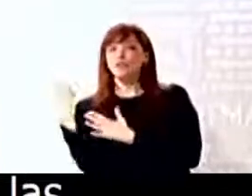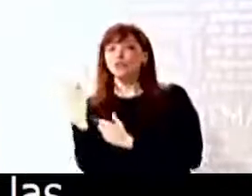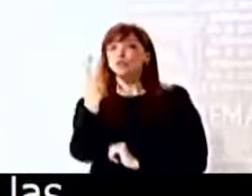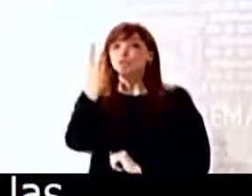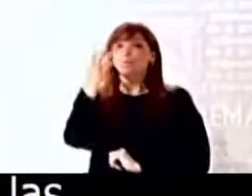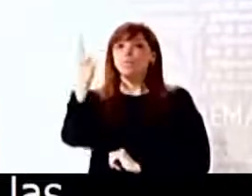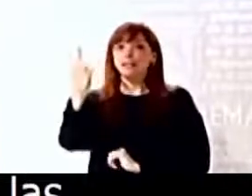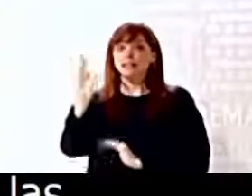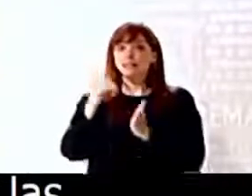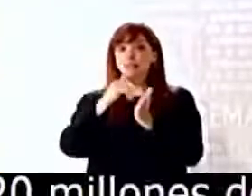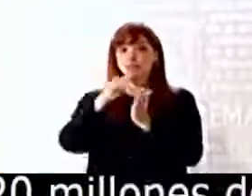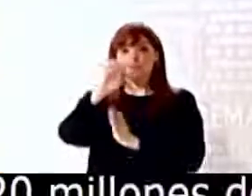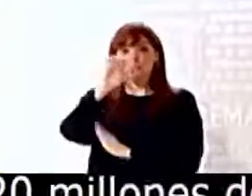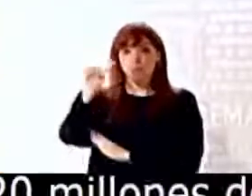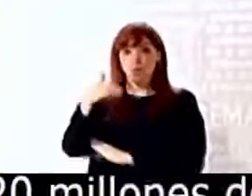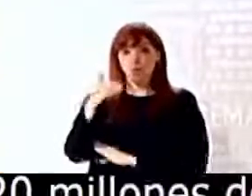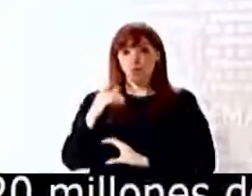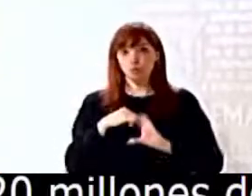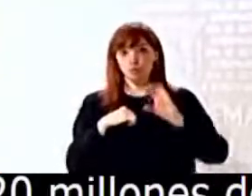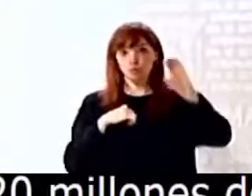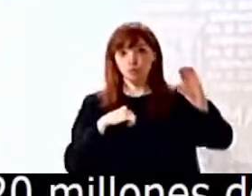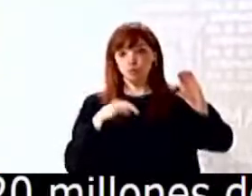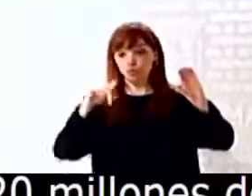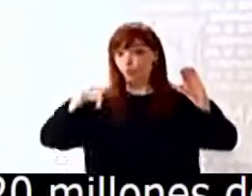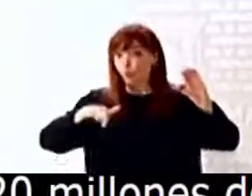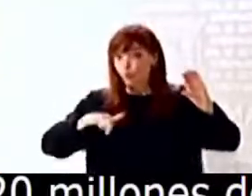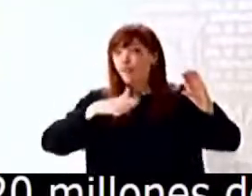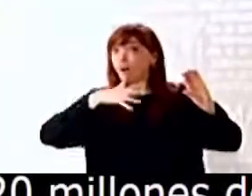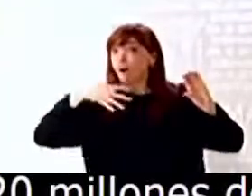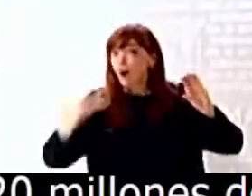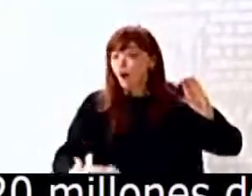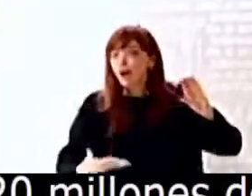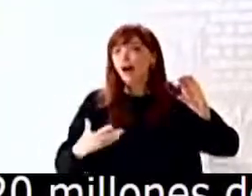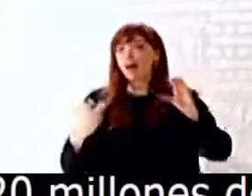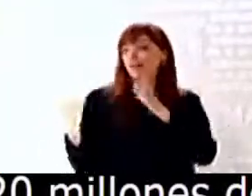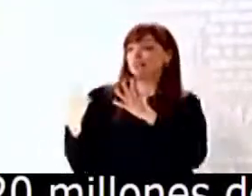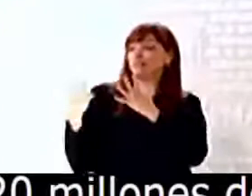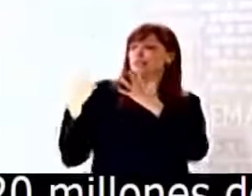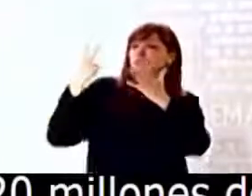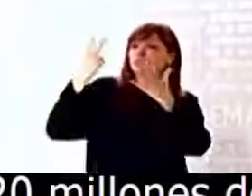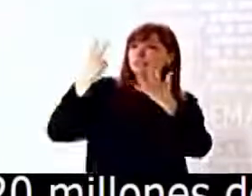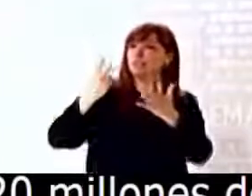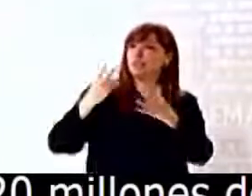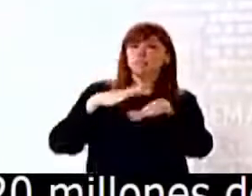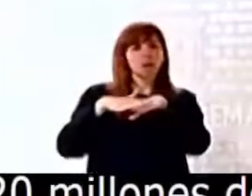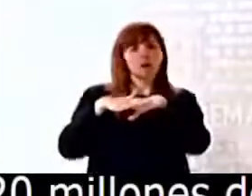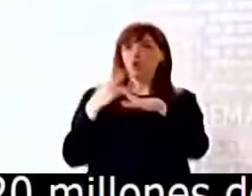1.720 millones de euros. Hoy, 6 años después,